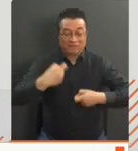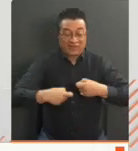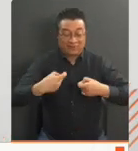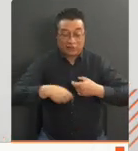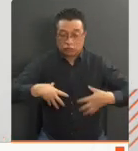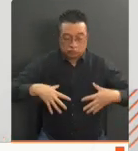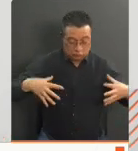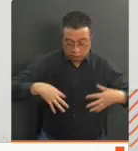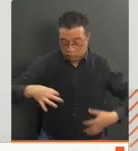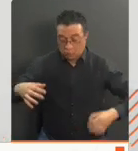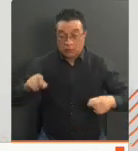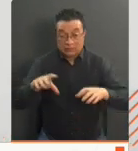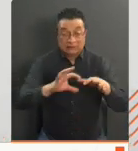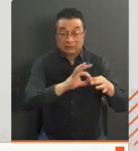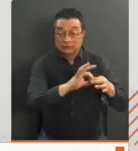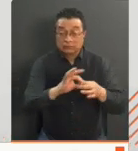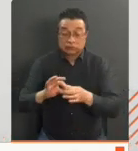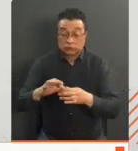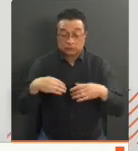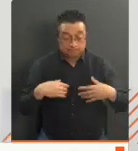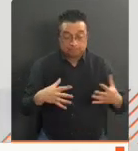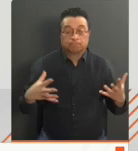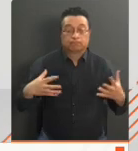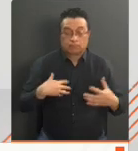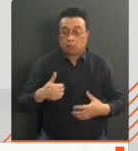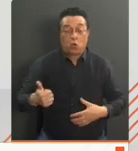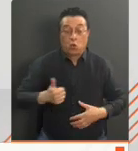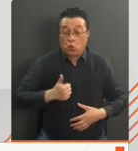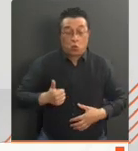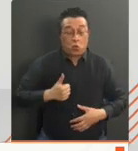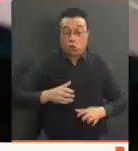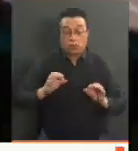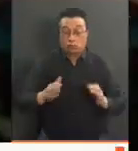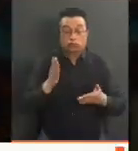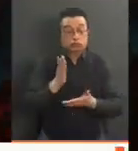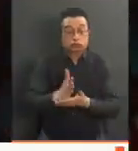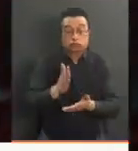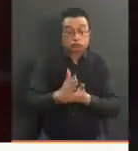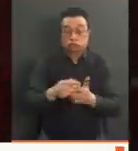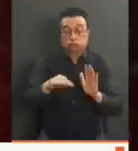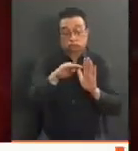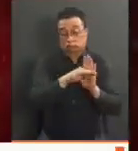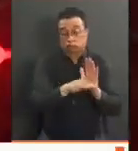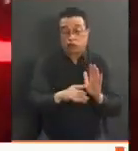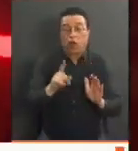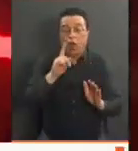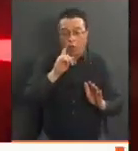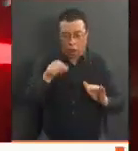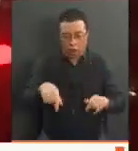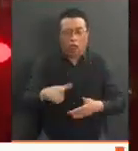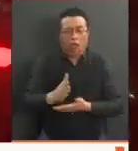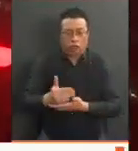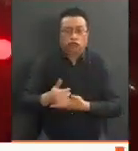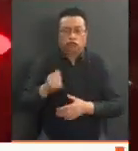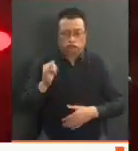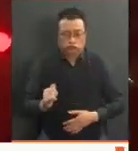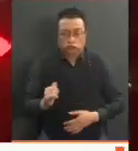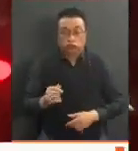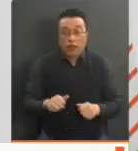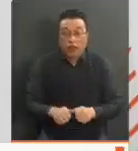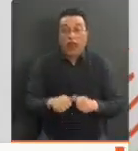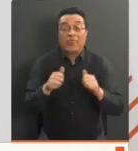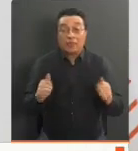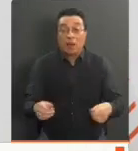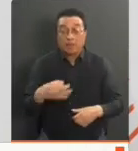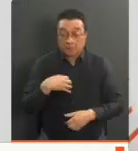hechos sucedidos excedían al cumplimiento de las estrictas medidas de seguridad adoptadas. Además,